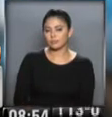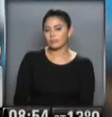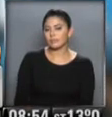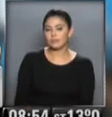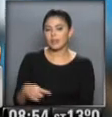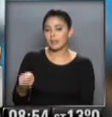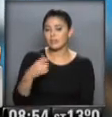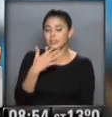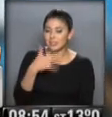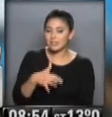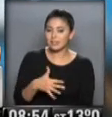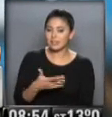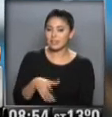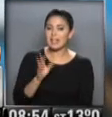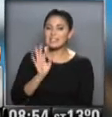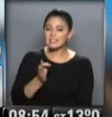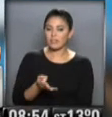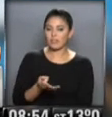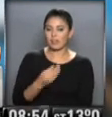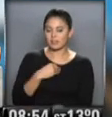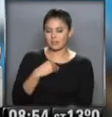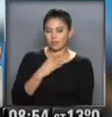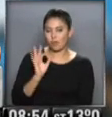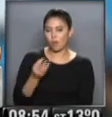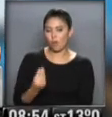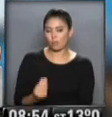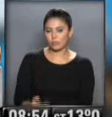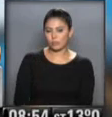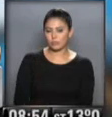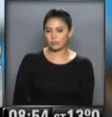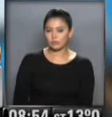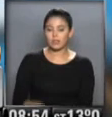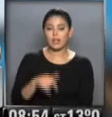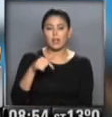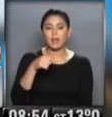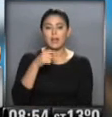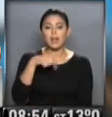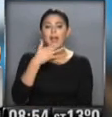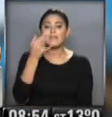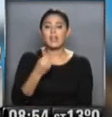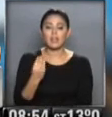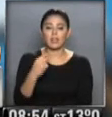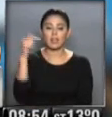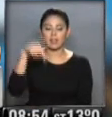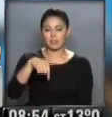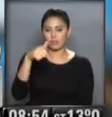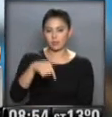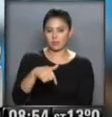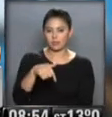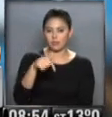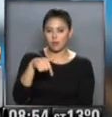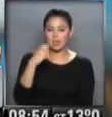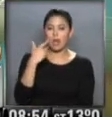nadie más que ellos como para decir o tener sensaciones. La única realidad es el presente. Y el presente